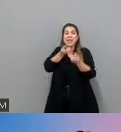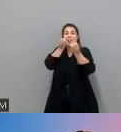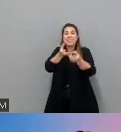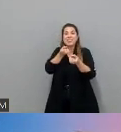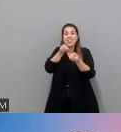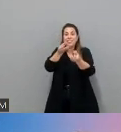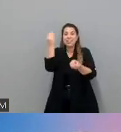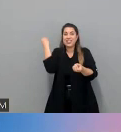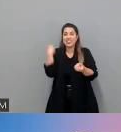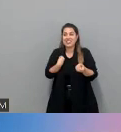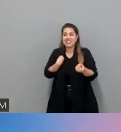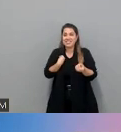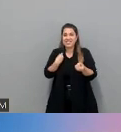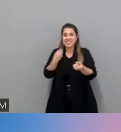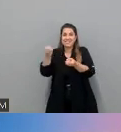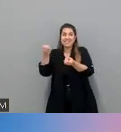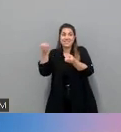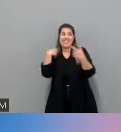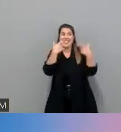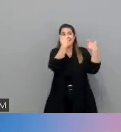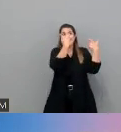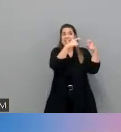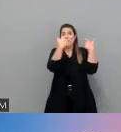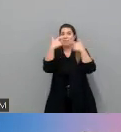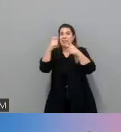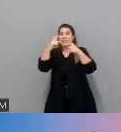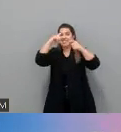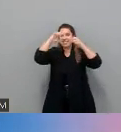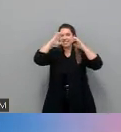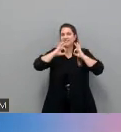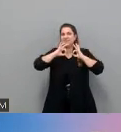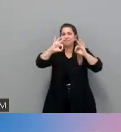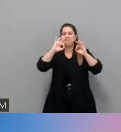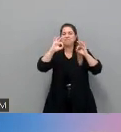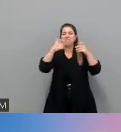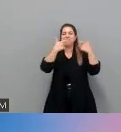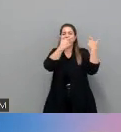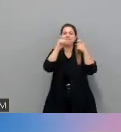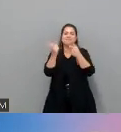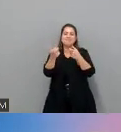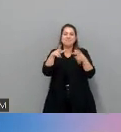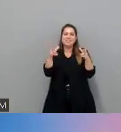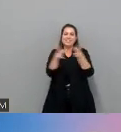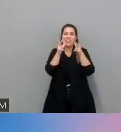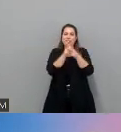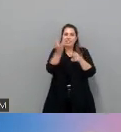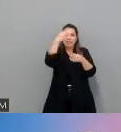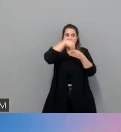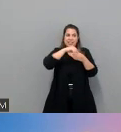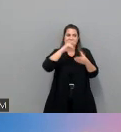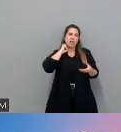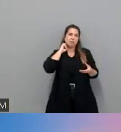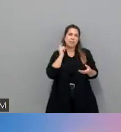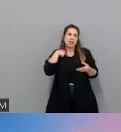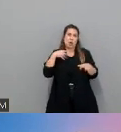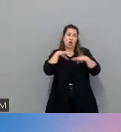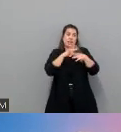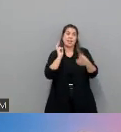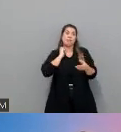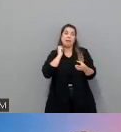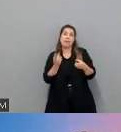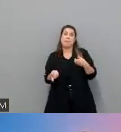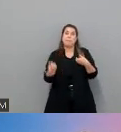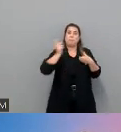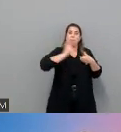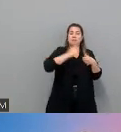recibirla desde los departamentos específicos de trabajo social de las entidades ASPACE, que es a las que yo pertenezco, a la red ASPACE, pero que si aquí hay alguien que